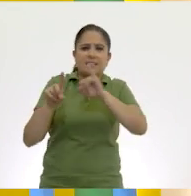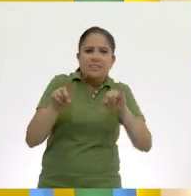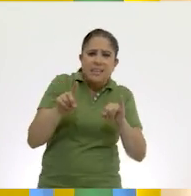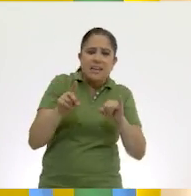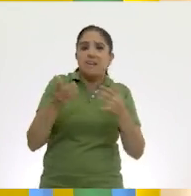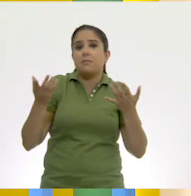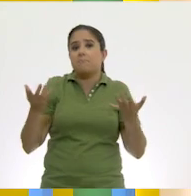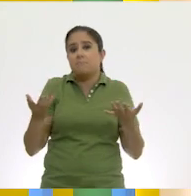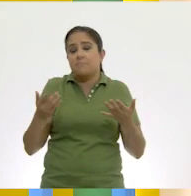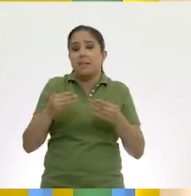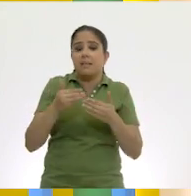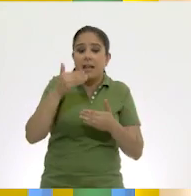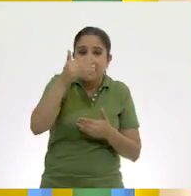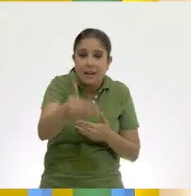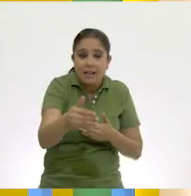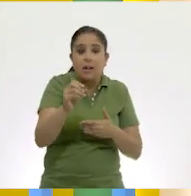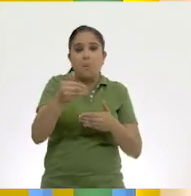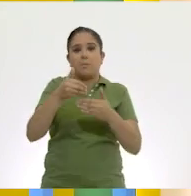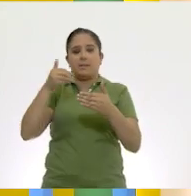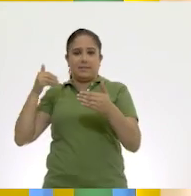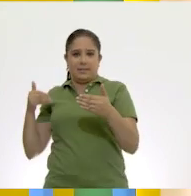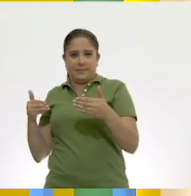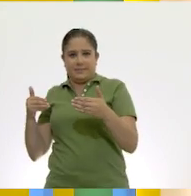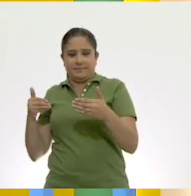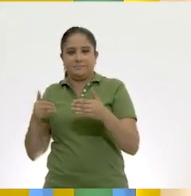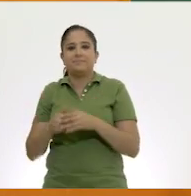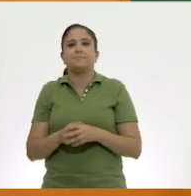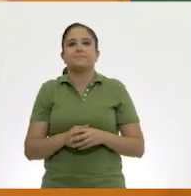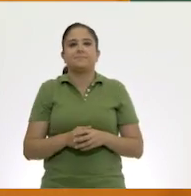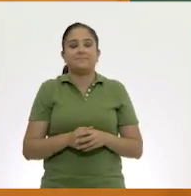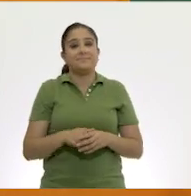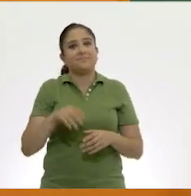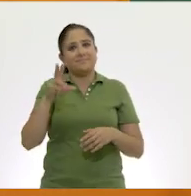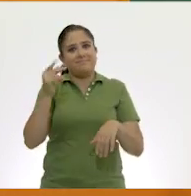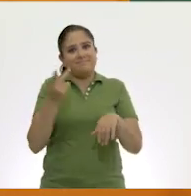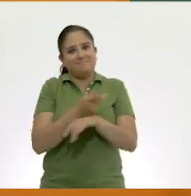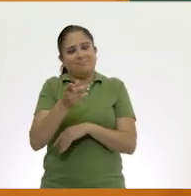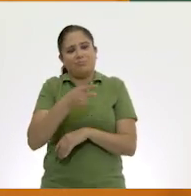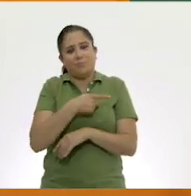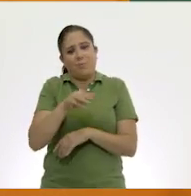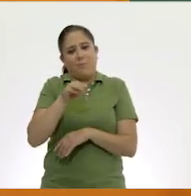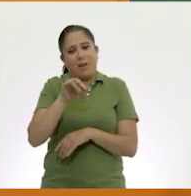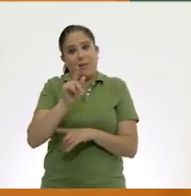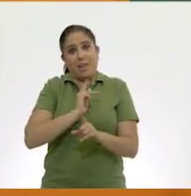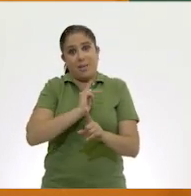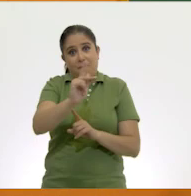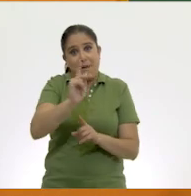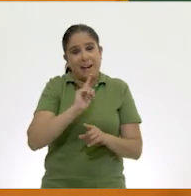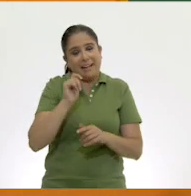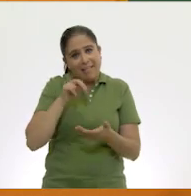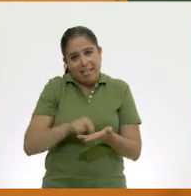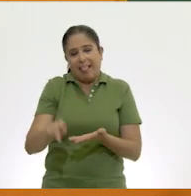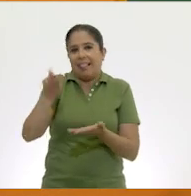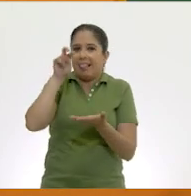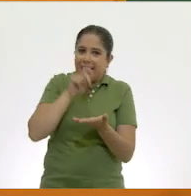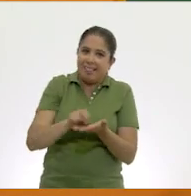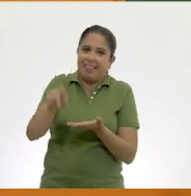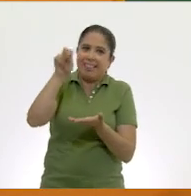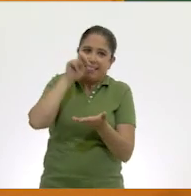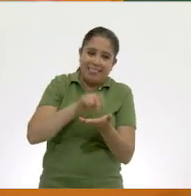izquierda hacia adelante o hacia atrás y no nos pase lo que le pasó a la pobre manolita que caminó y caminó y caminó